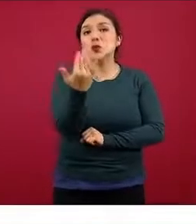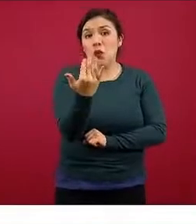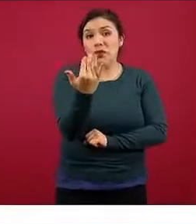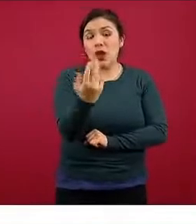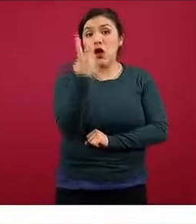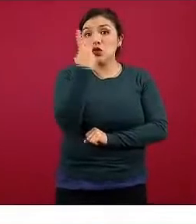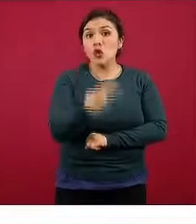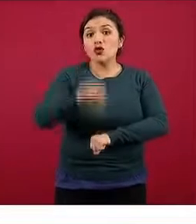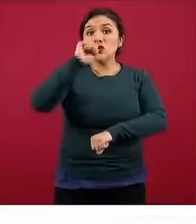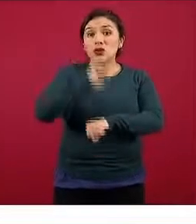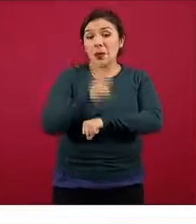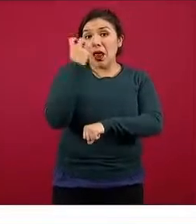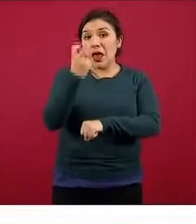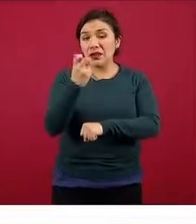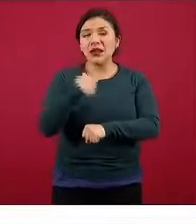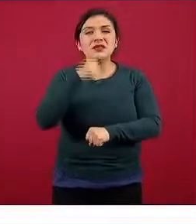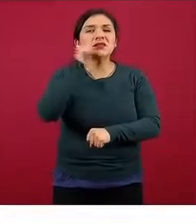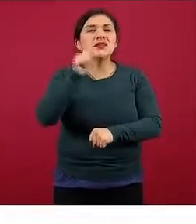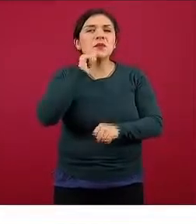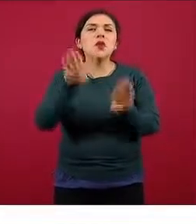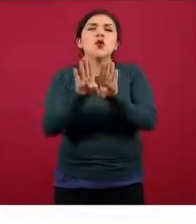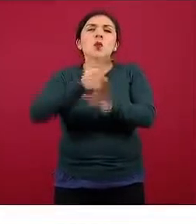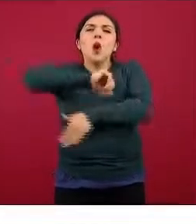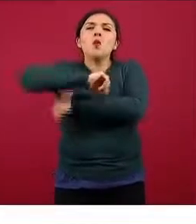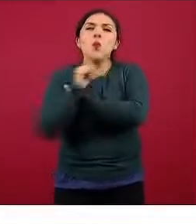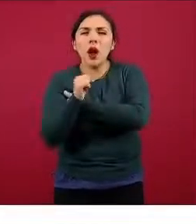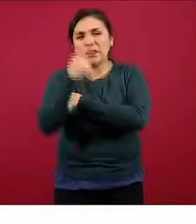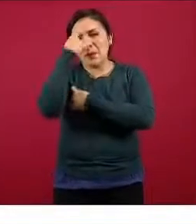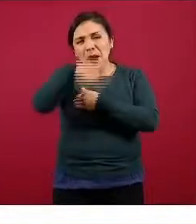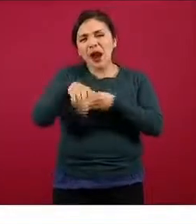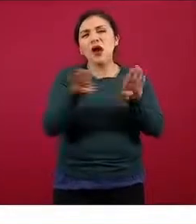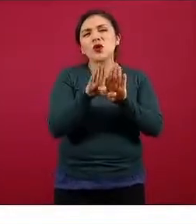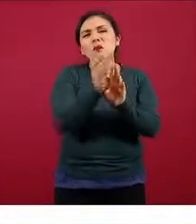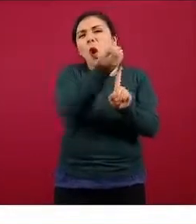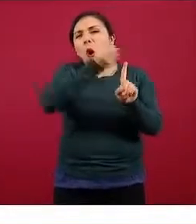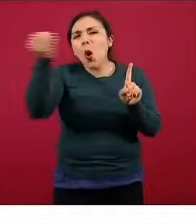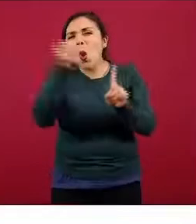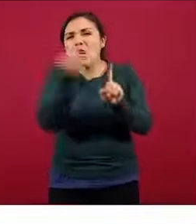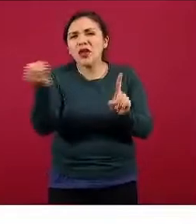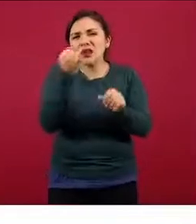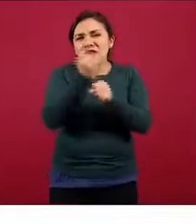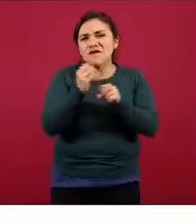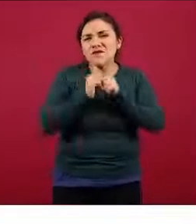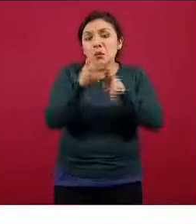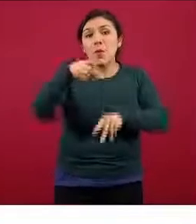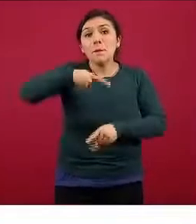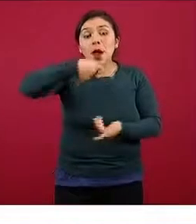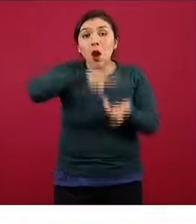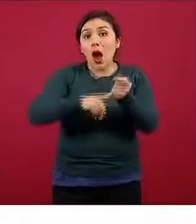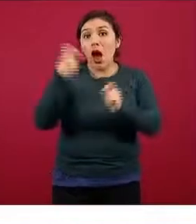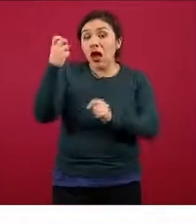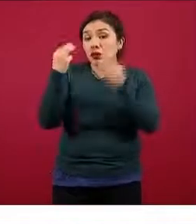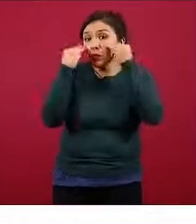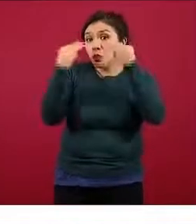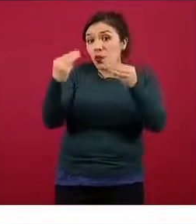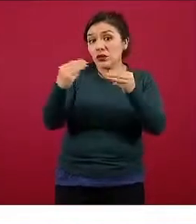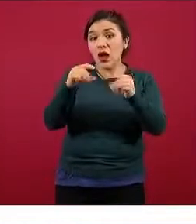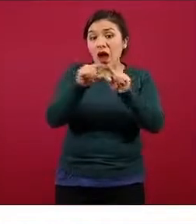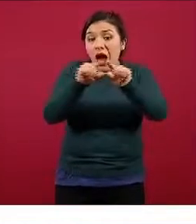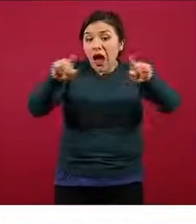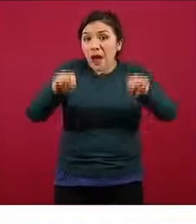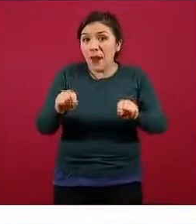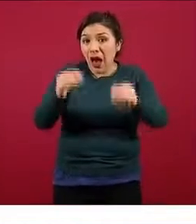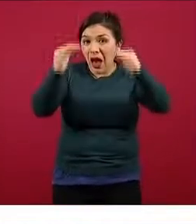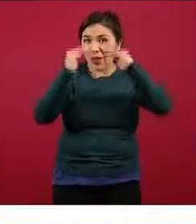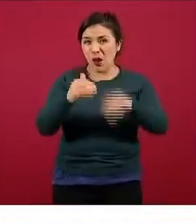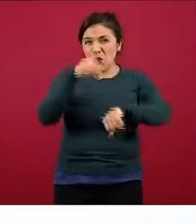2 semanas que tomamos como parte de la estabilidad de los datos, pero los datos que se presentan en los recuadros